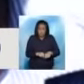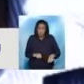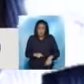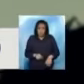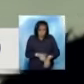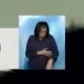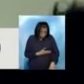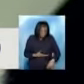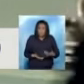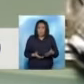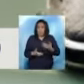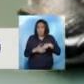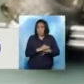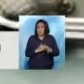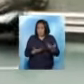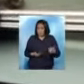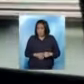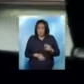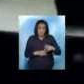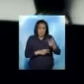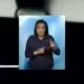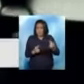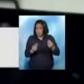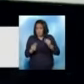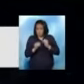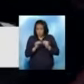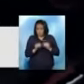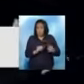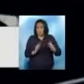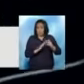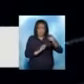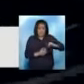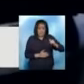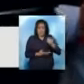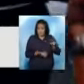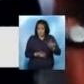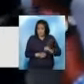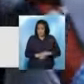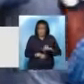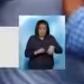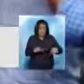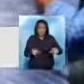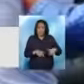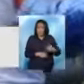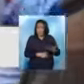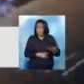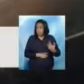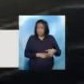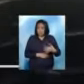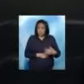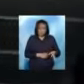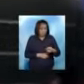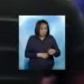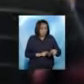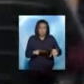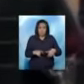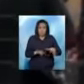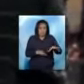puedan entrar. Estos vecinos piden una pronta solución al alcalde del lugar, ya que esta zona se ha convertido en un latente